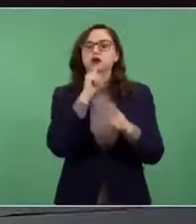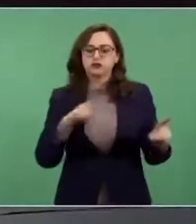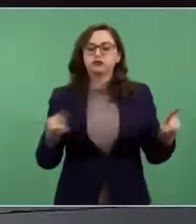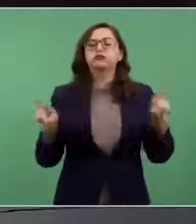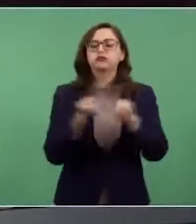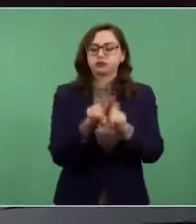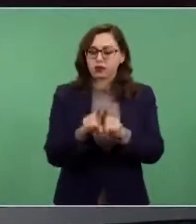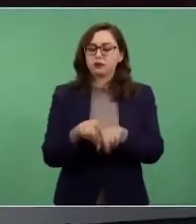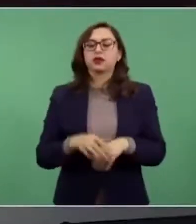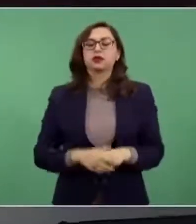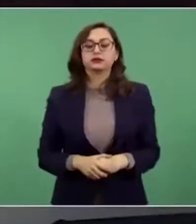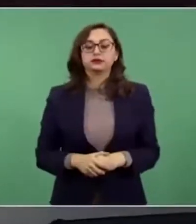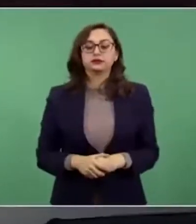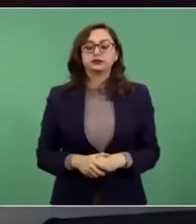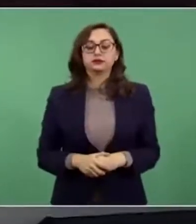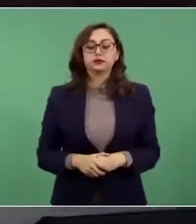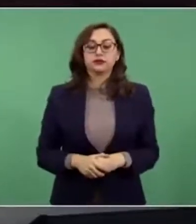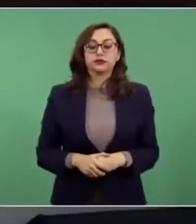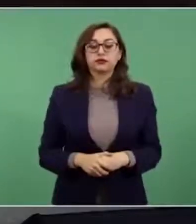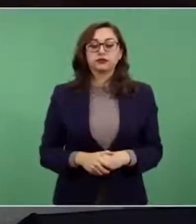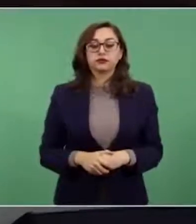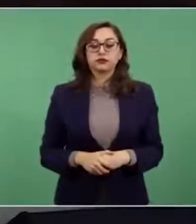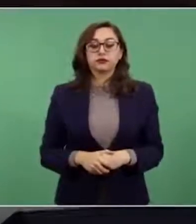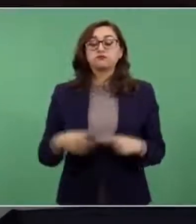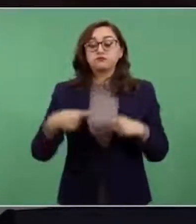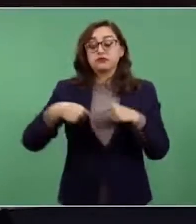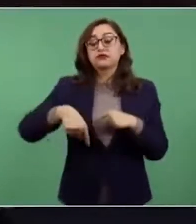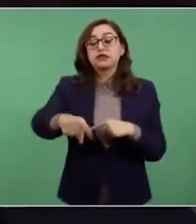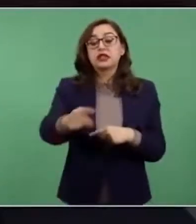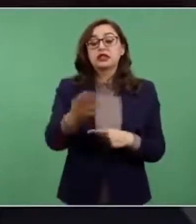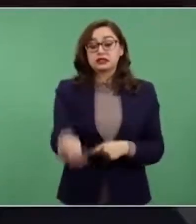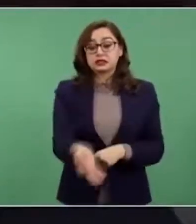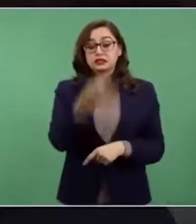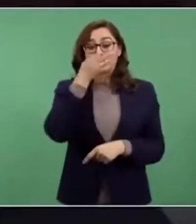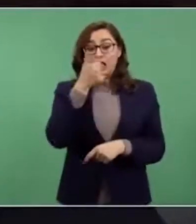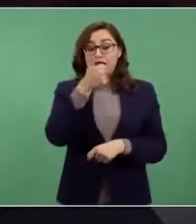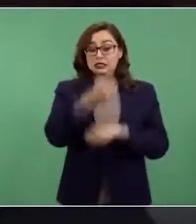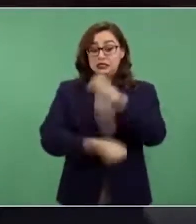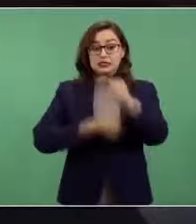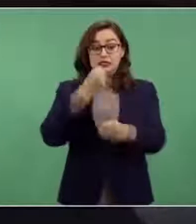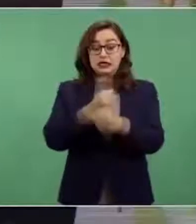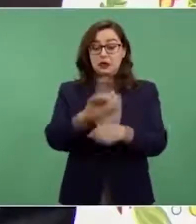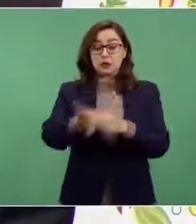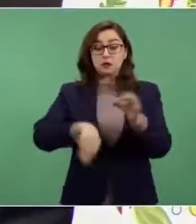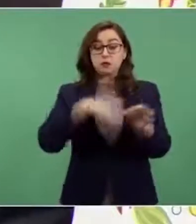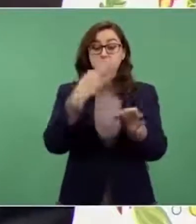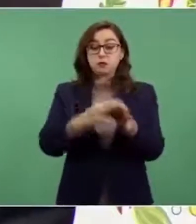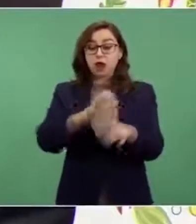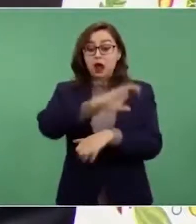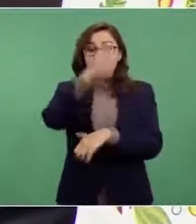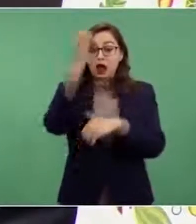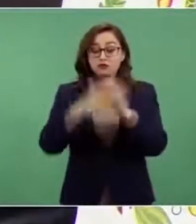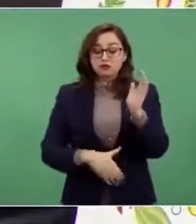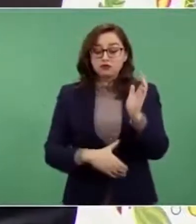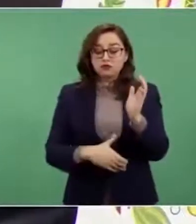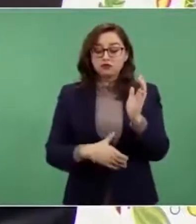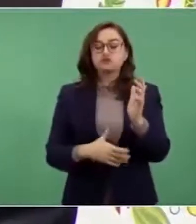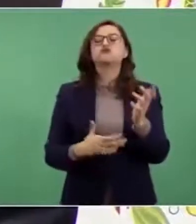Y antes de que termine el sexenio, vamos a estar beneficiando